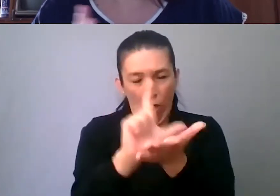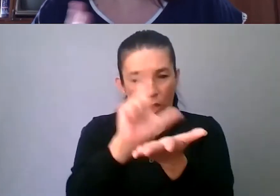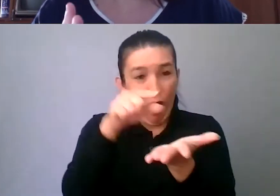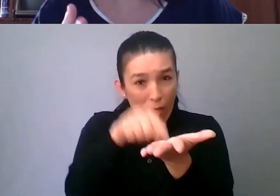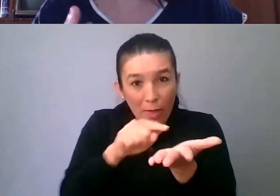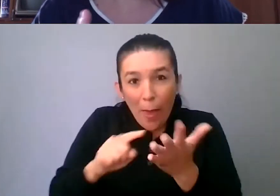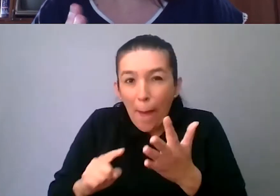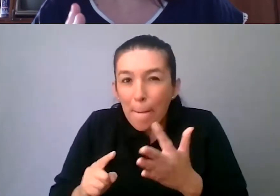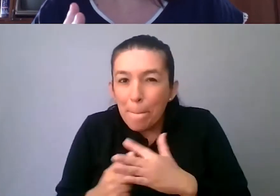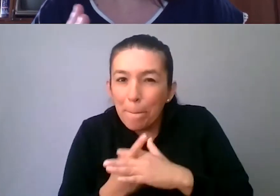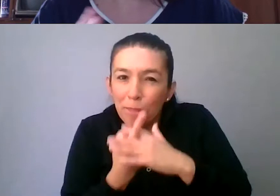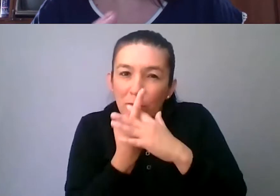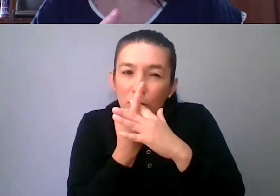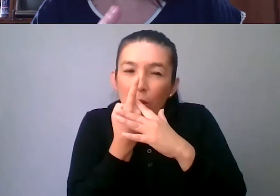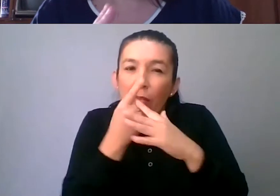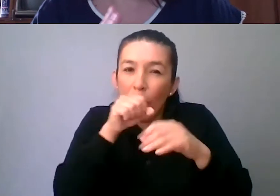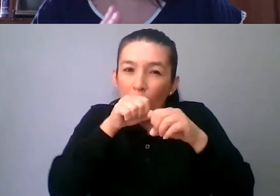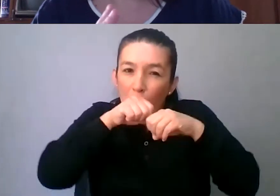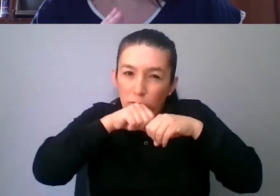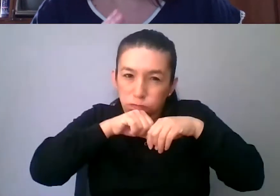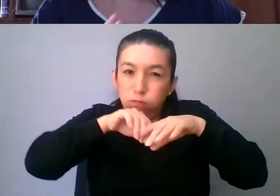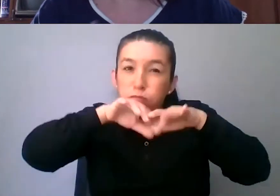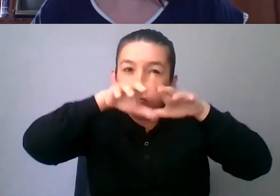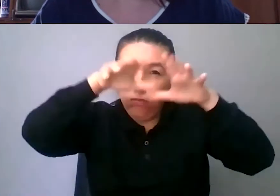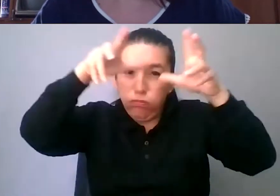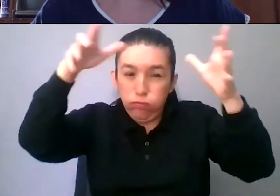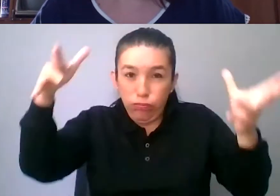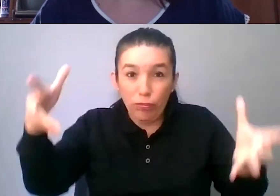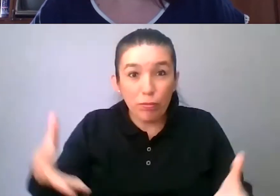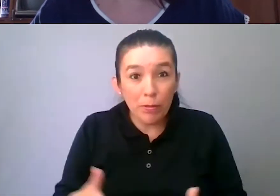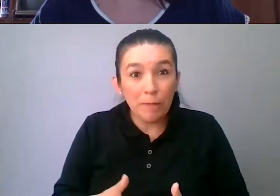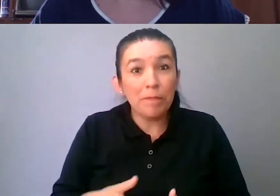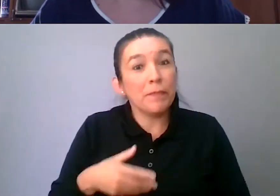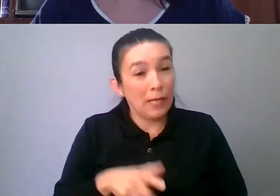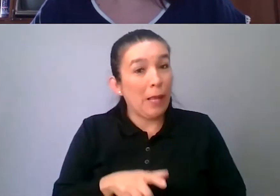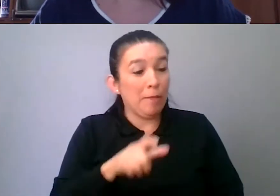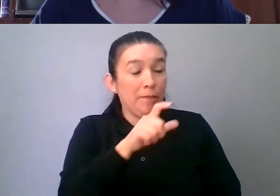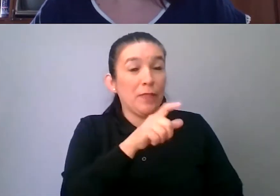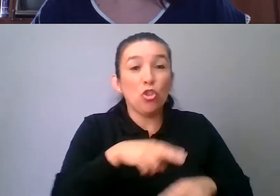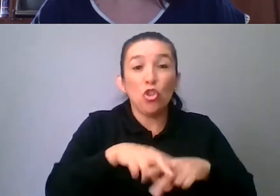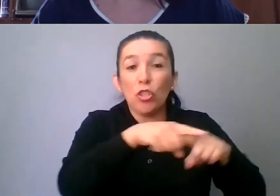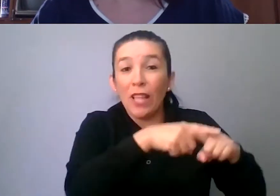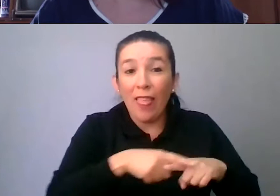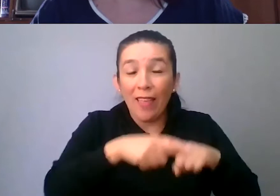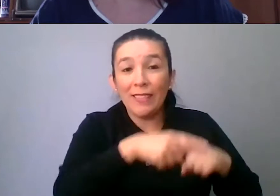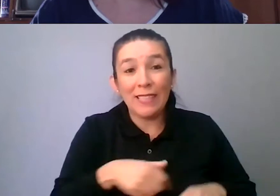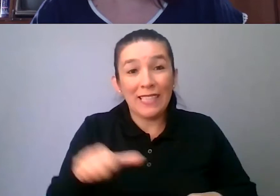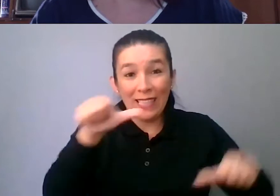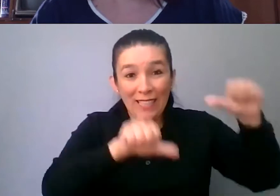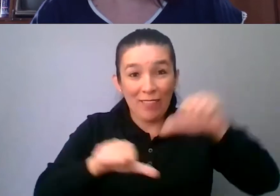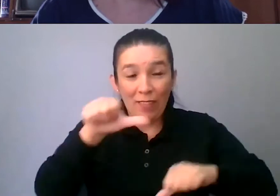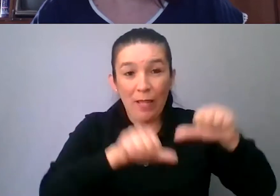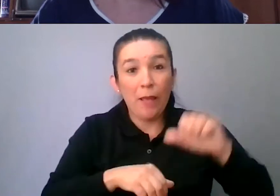se distribuye por todo el mundo. Entonces, las sociedades científicas, sobre todo